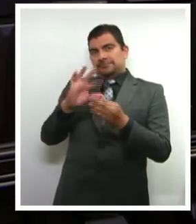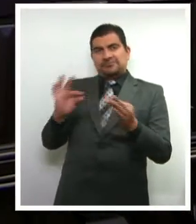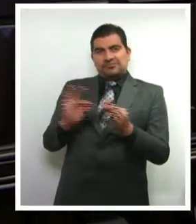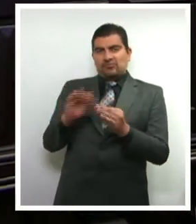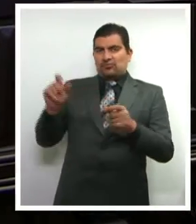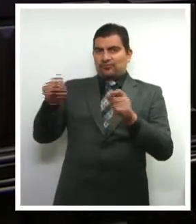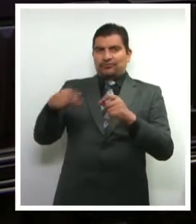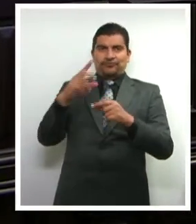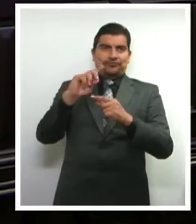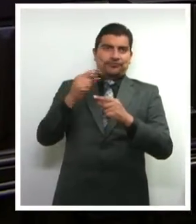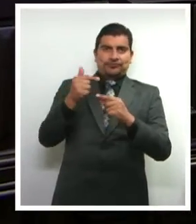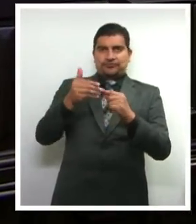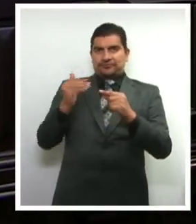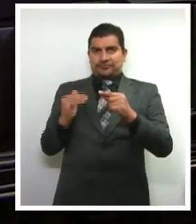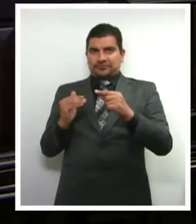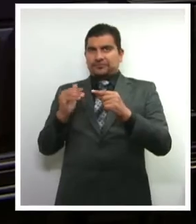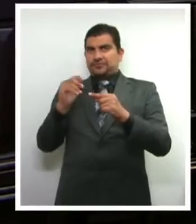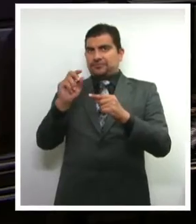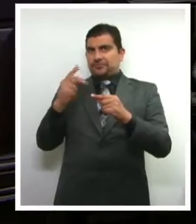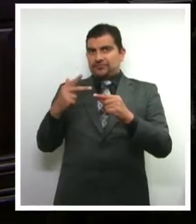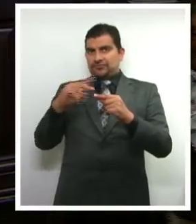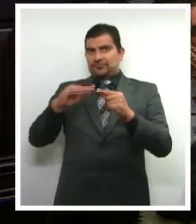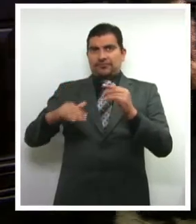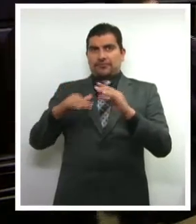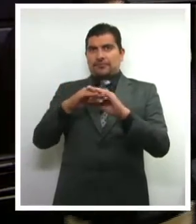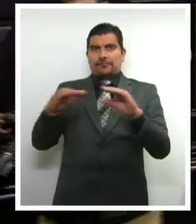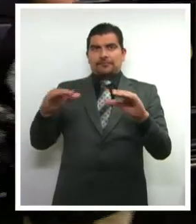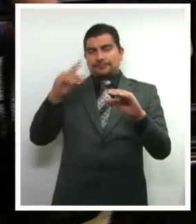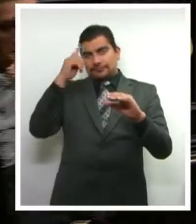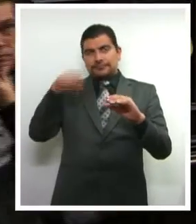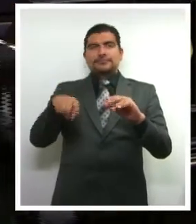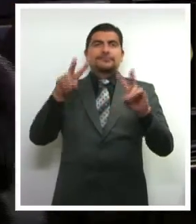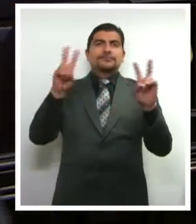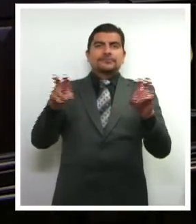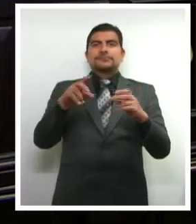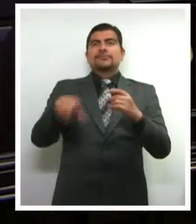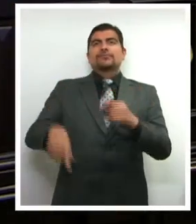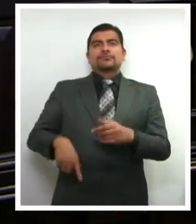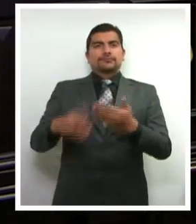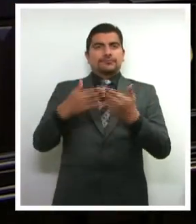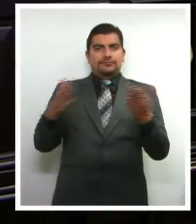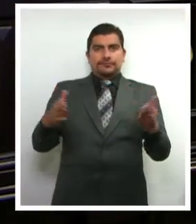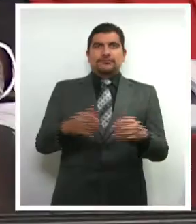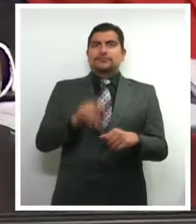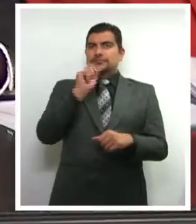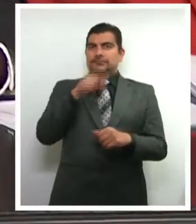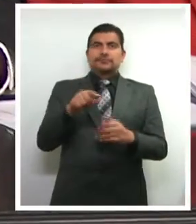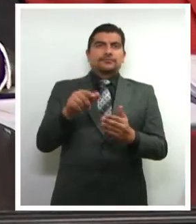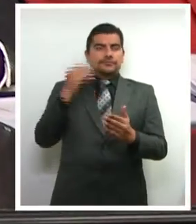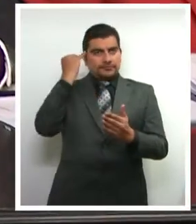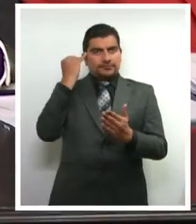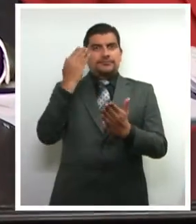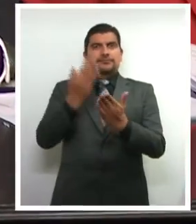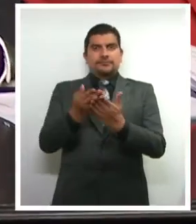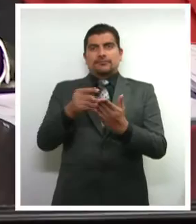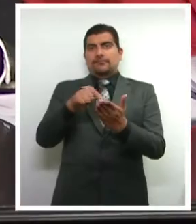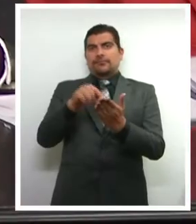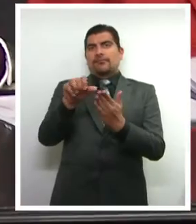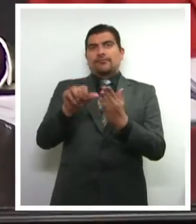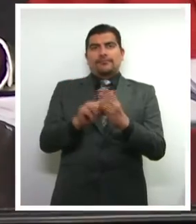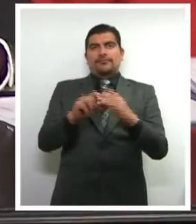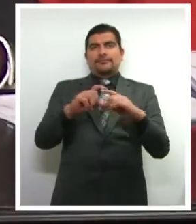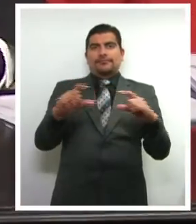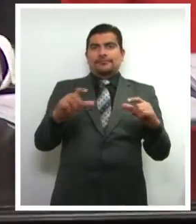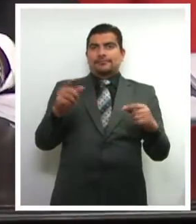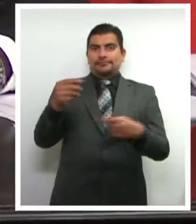y antes del artículo 38, titulado El Gobierno Abierto, con un artículo transitorio del